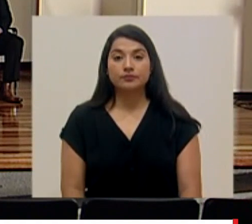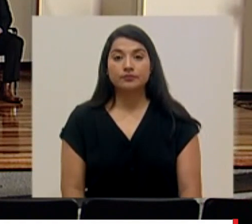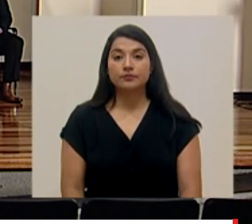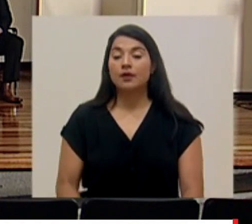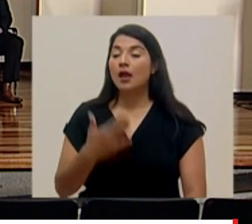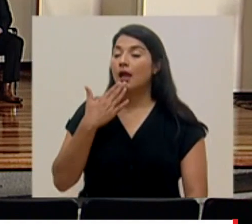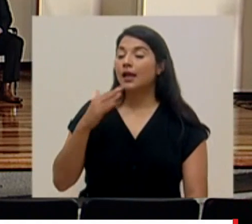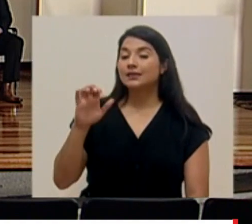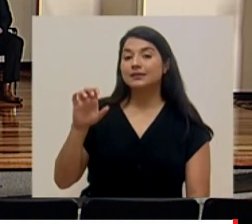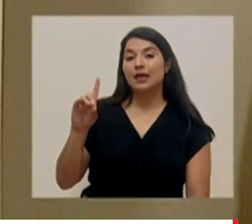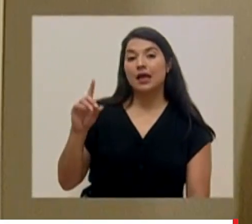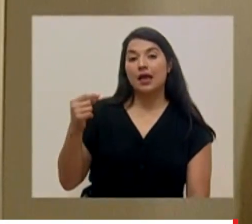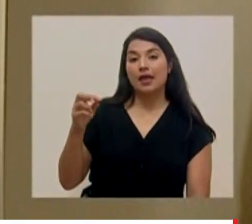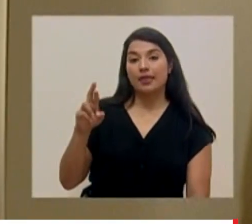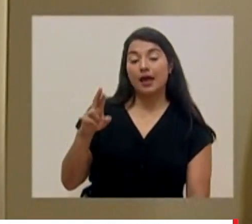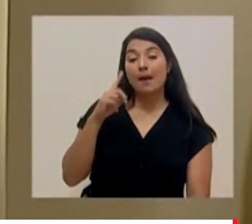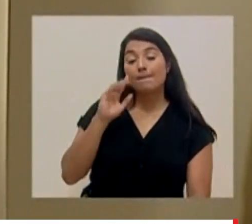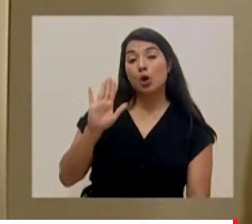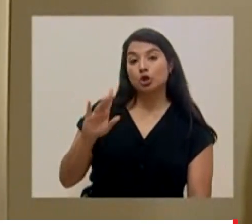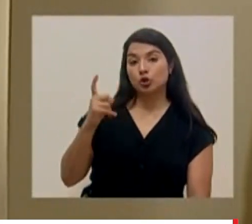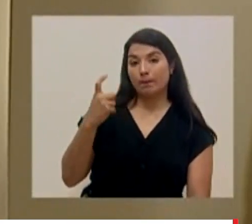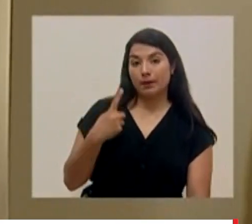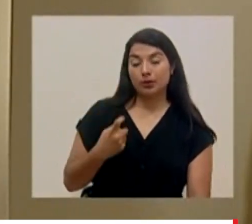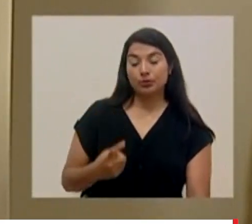Muchas gracias, don Edgar, por la pregunta.